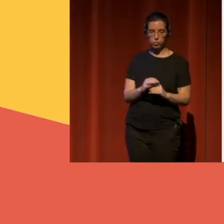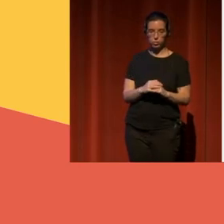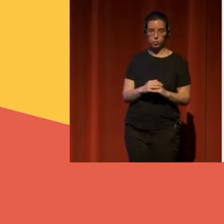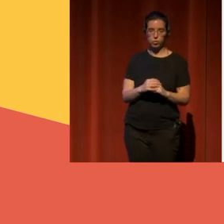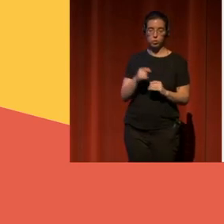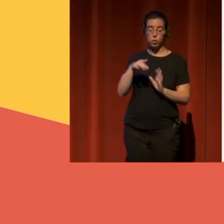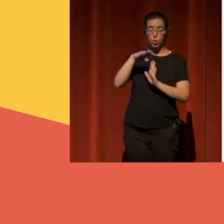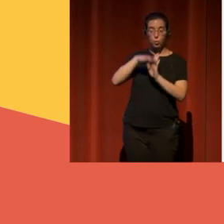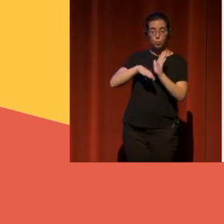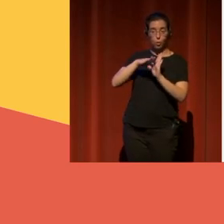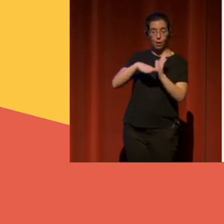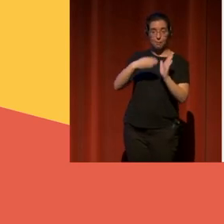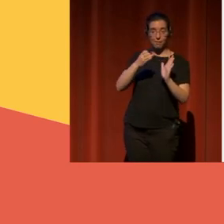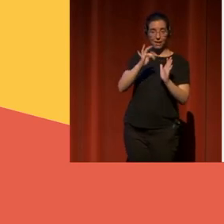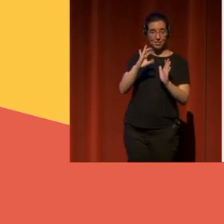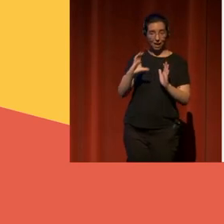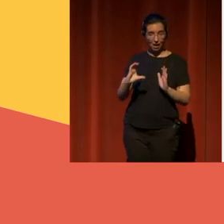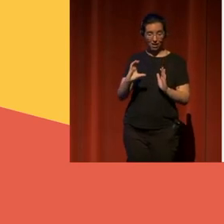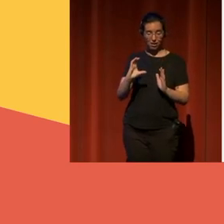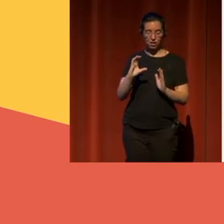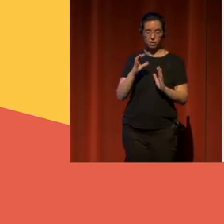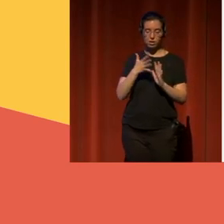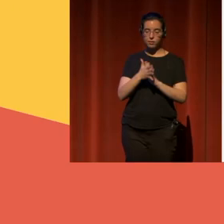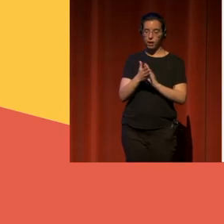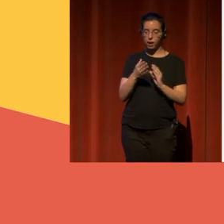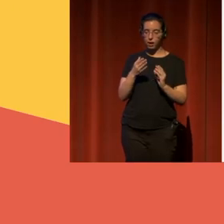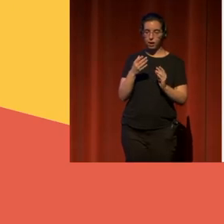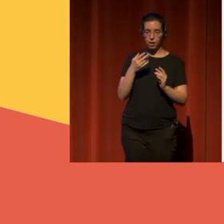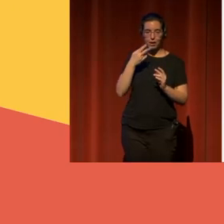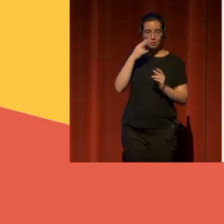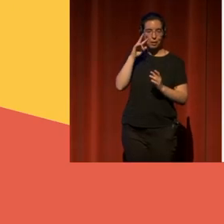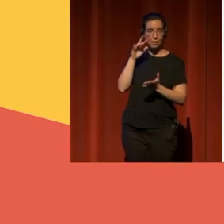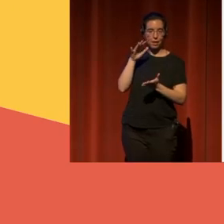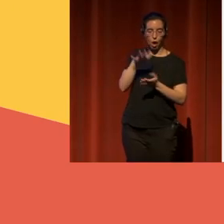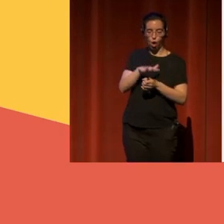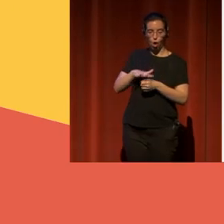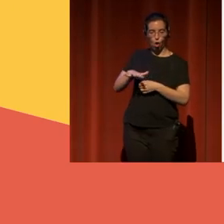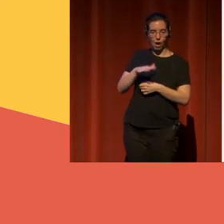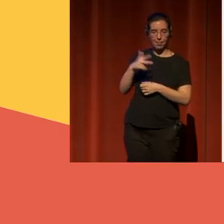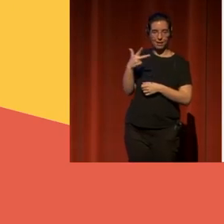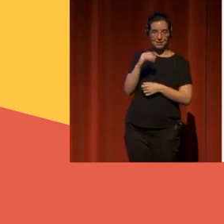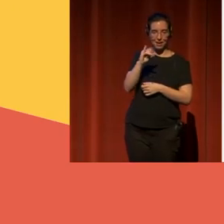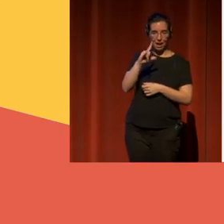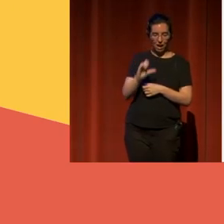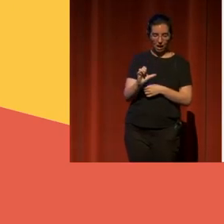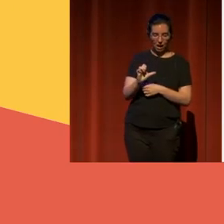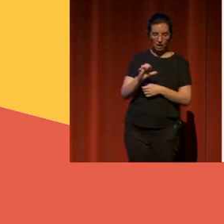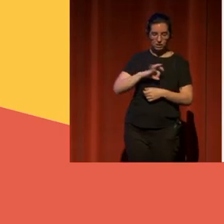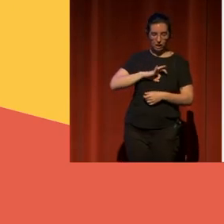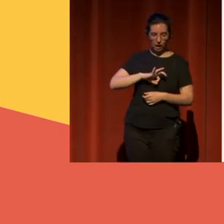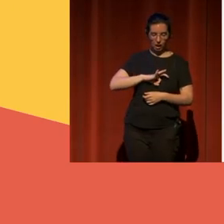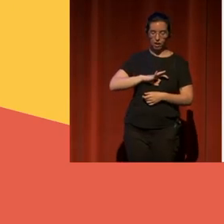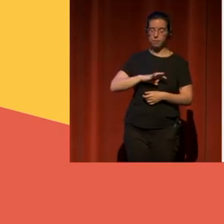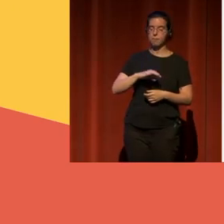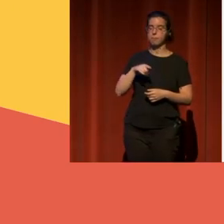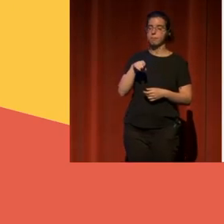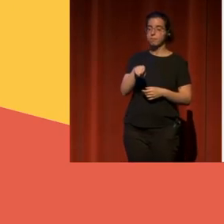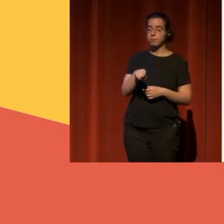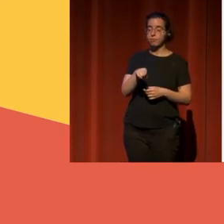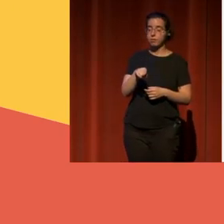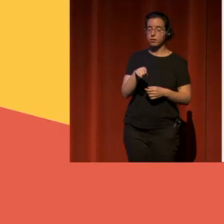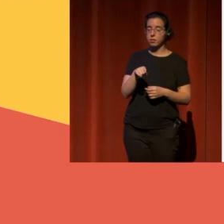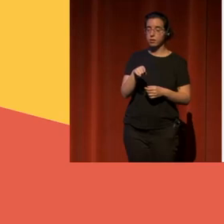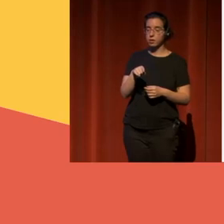Como programa, BETAC se constituyó como una experiencia local en Chile, bajo la premisa de que el trabajo colaborativo de la triada